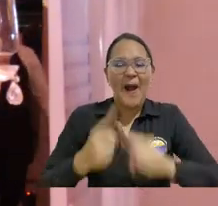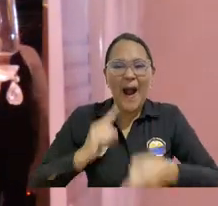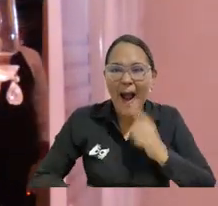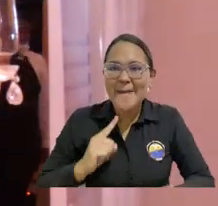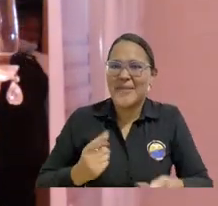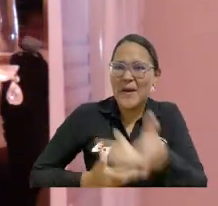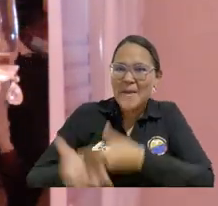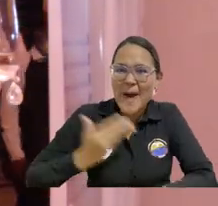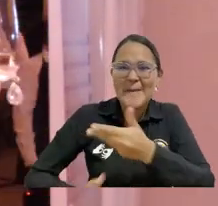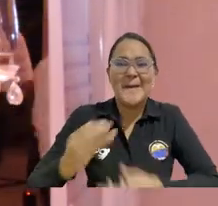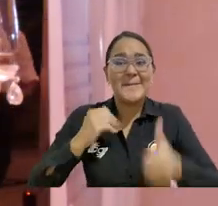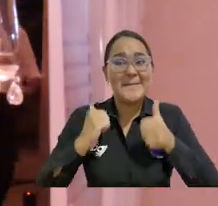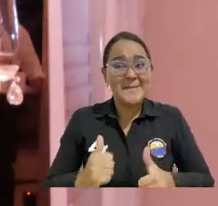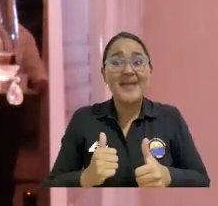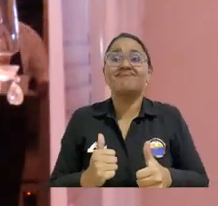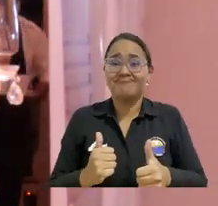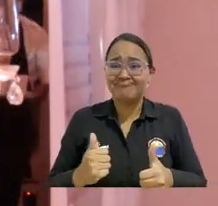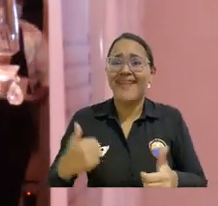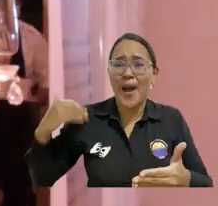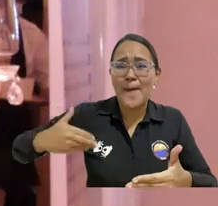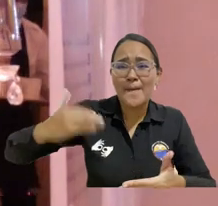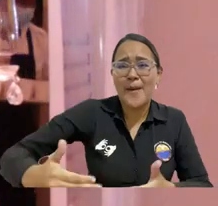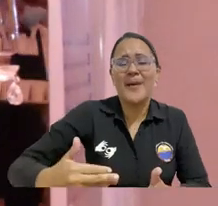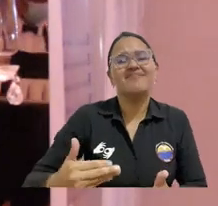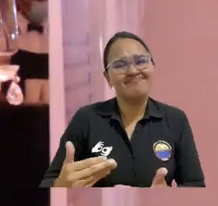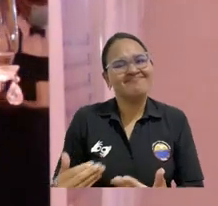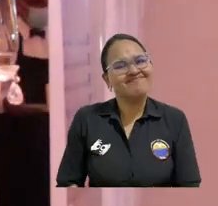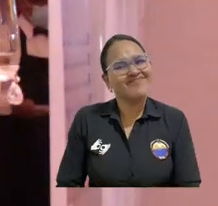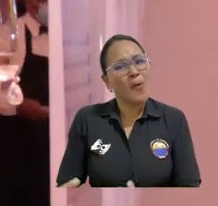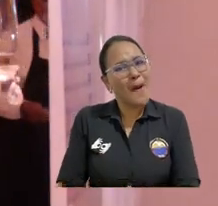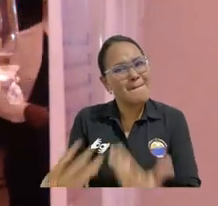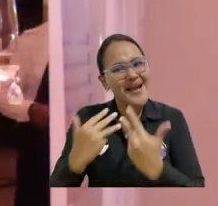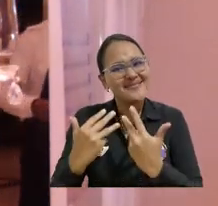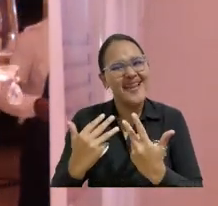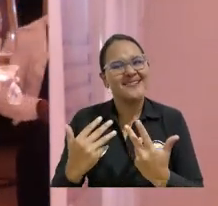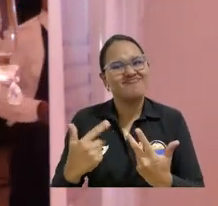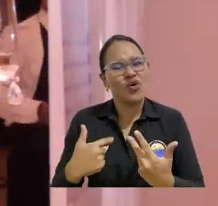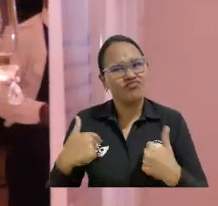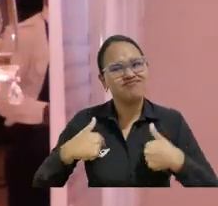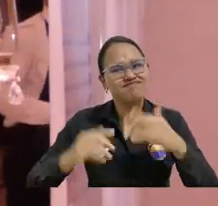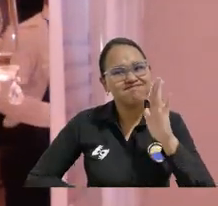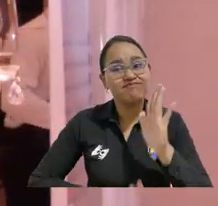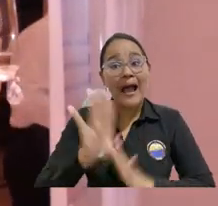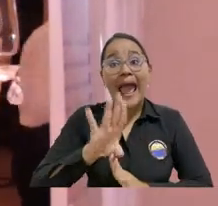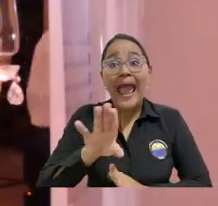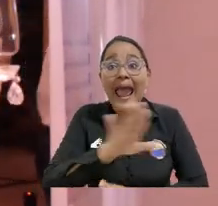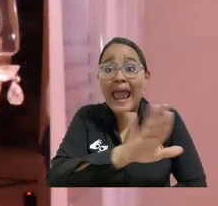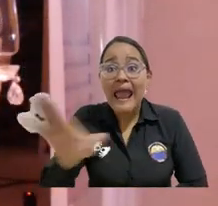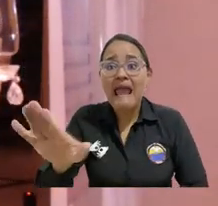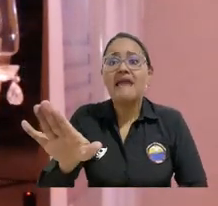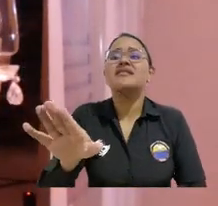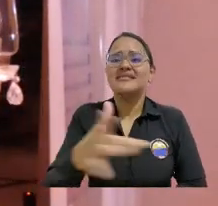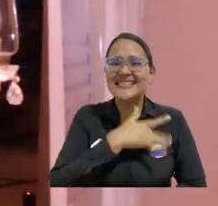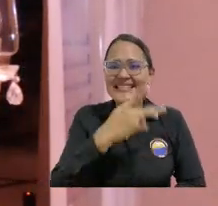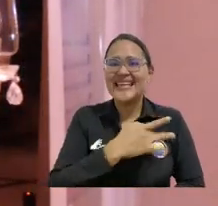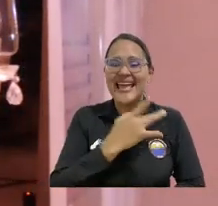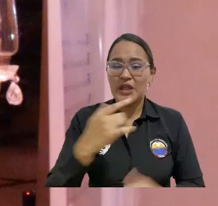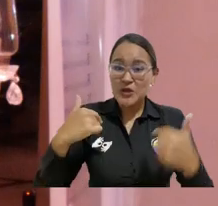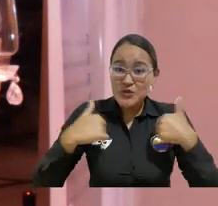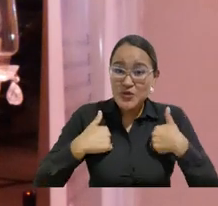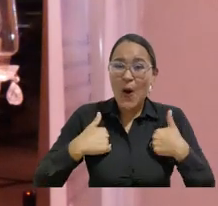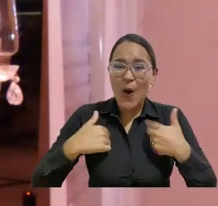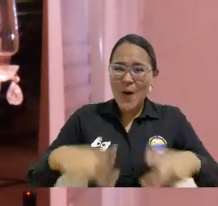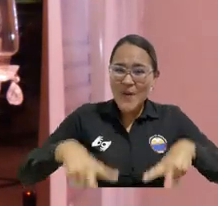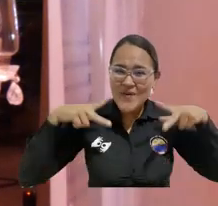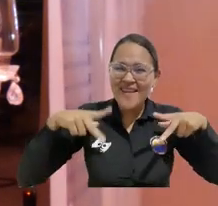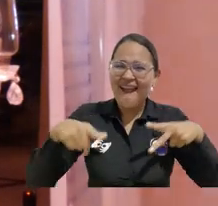de compañeros, de colegas, de amigos, que durante este tiempo me han enseñado también, me han permitido crecer, y si ellos han sentido que a través de mi servicio,